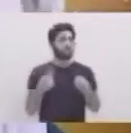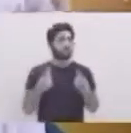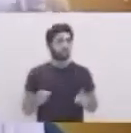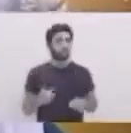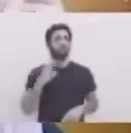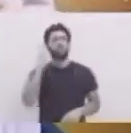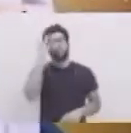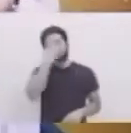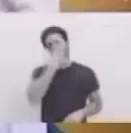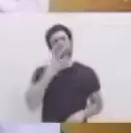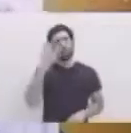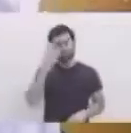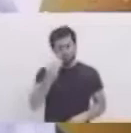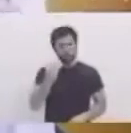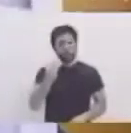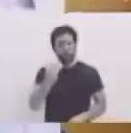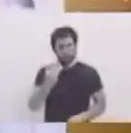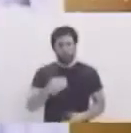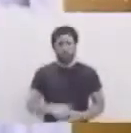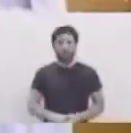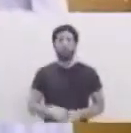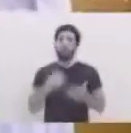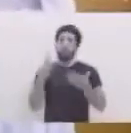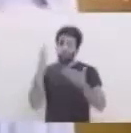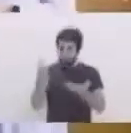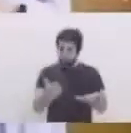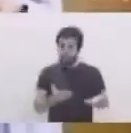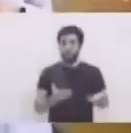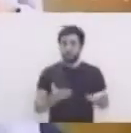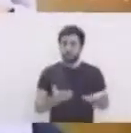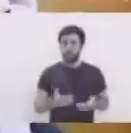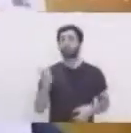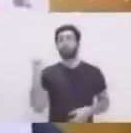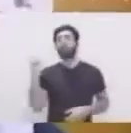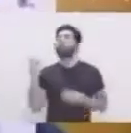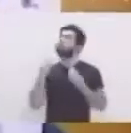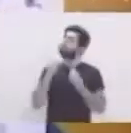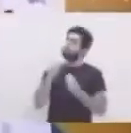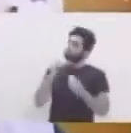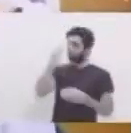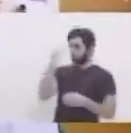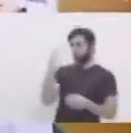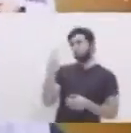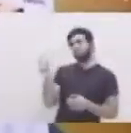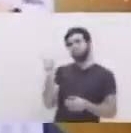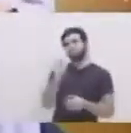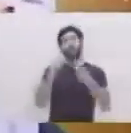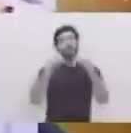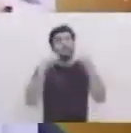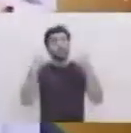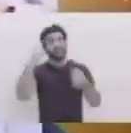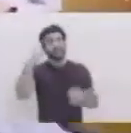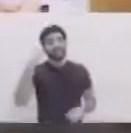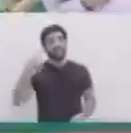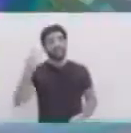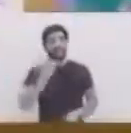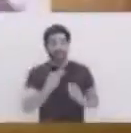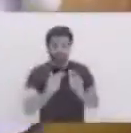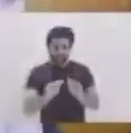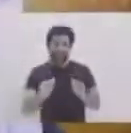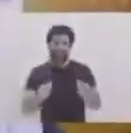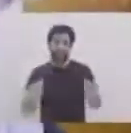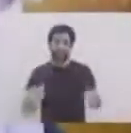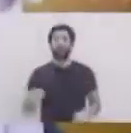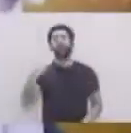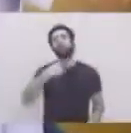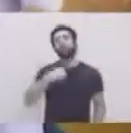canción bastante linda. Profe, bienvenido. Muchas gracias, qué gusto estar de nuevo en este espacio educativo. Feliz Día del Niño. El